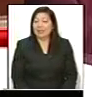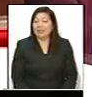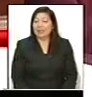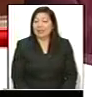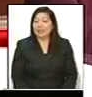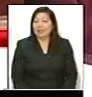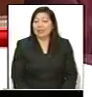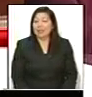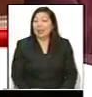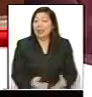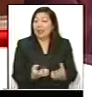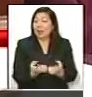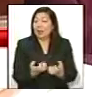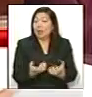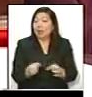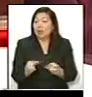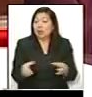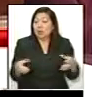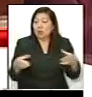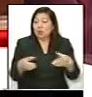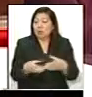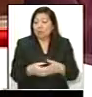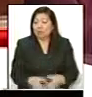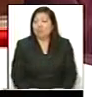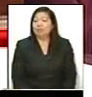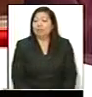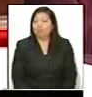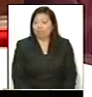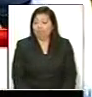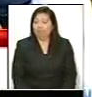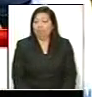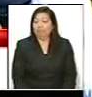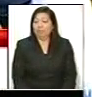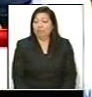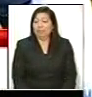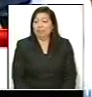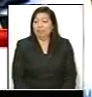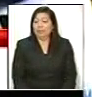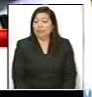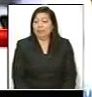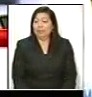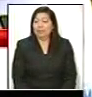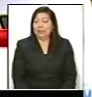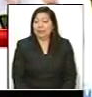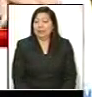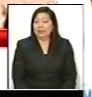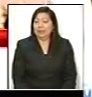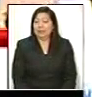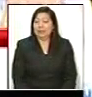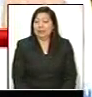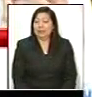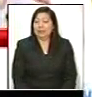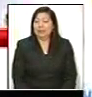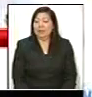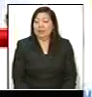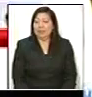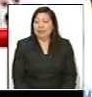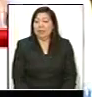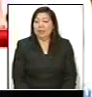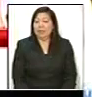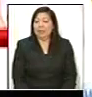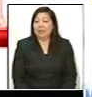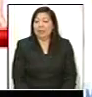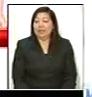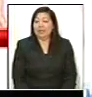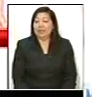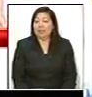convoquen a la Comisión de Economía y hagamos una comisión integral. Así es. A ver, congresistas, son las 10:27 de la mañana